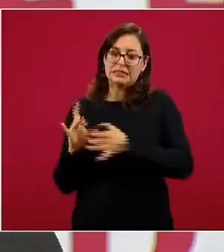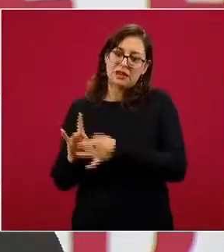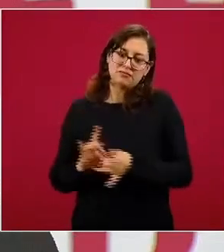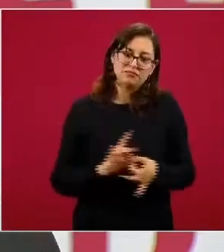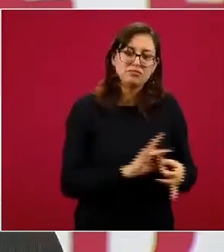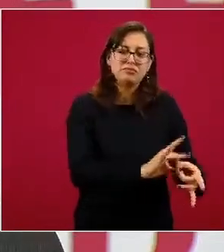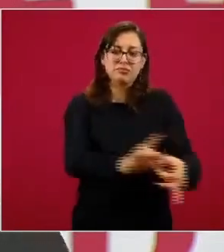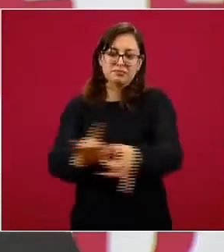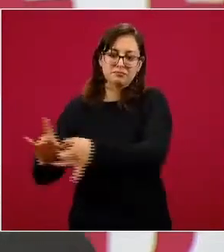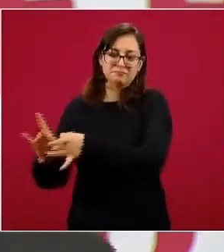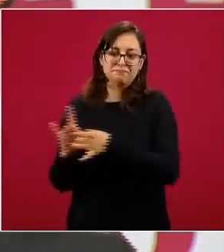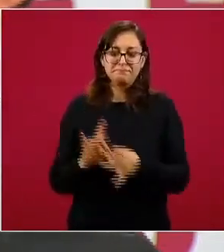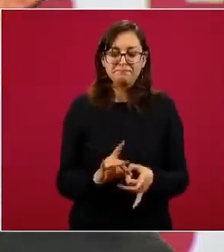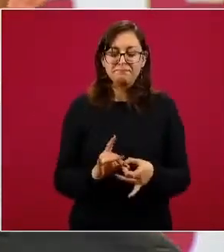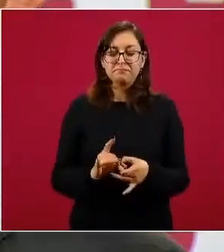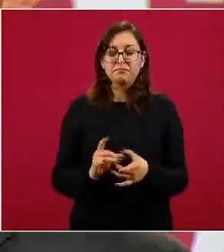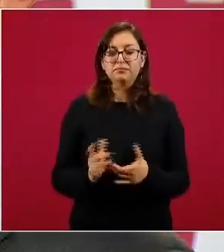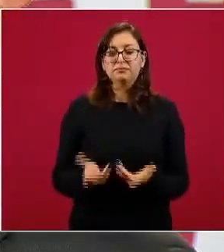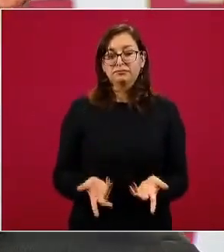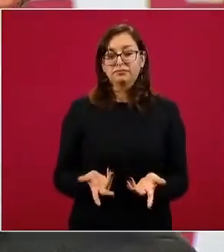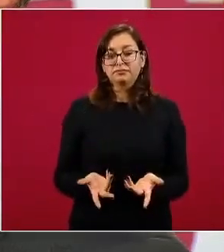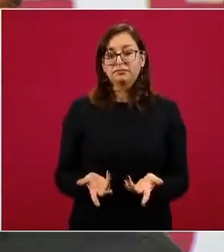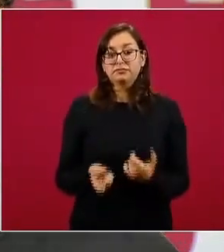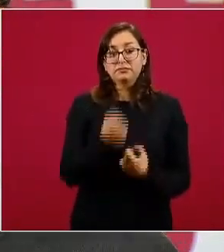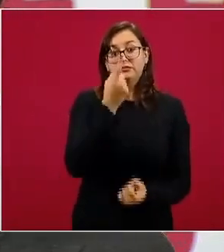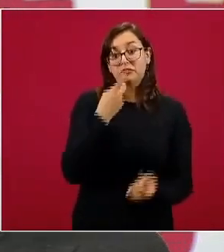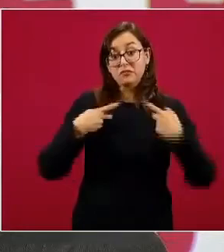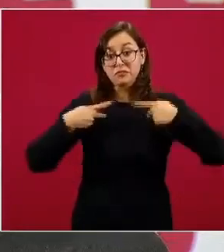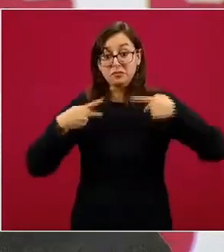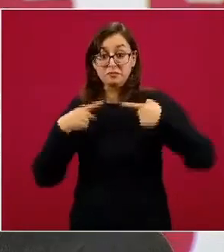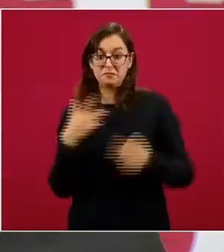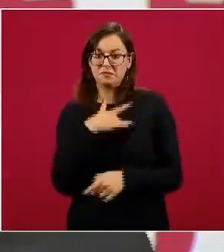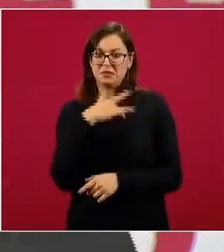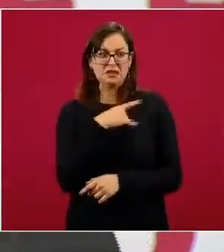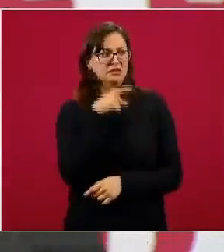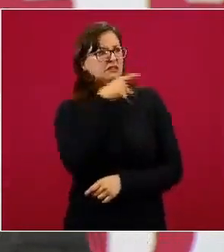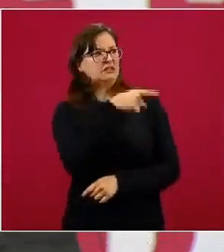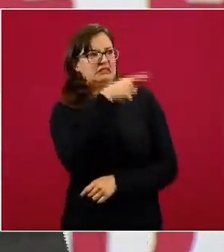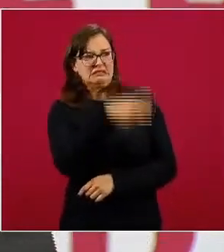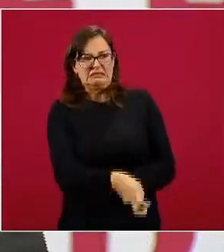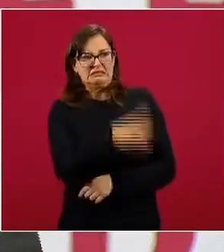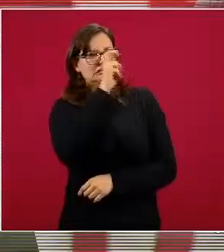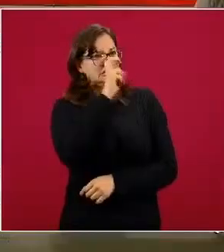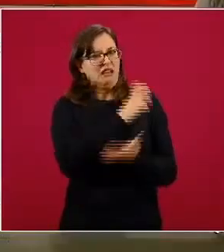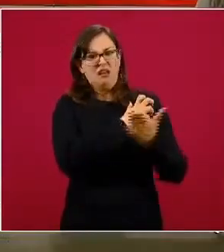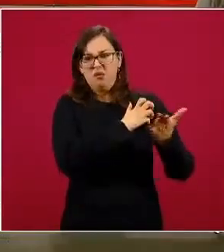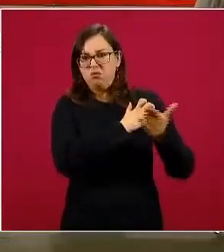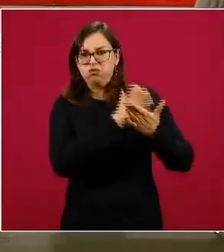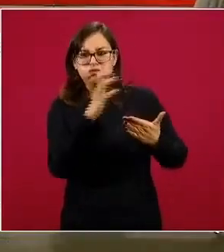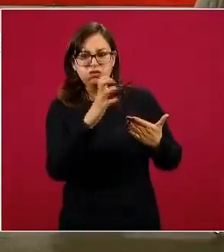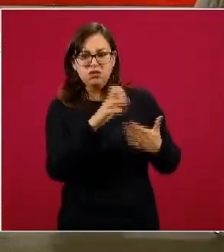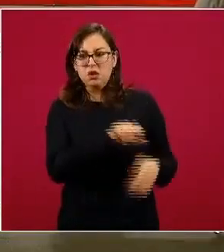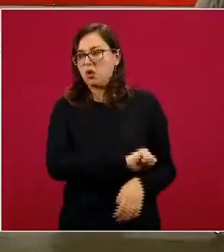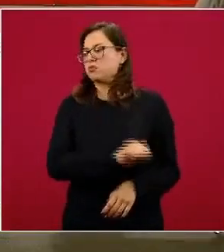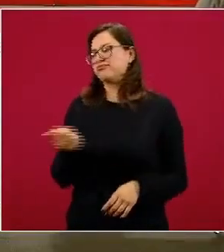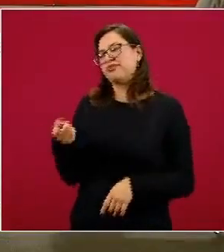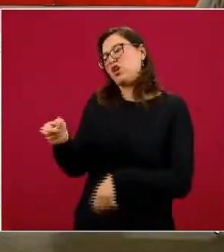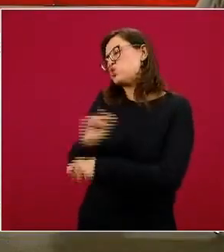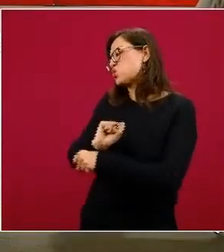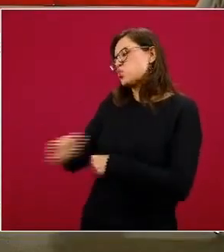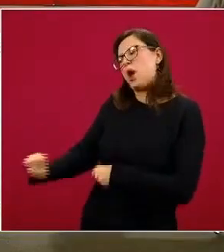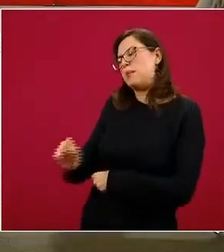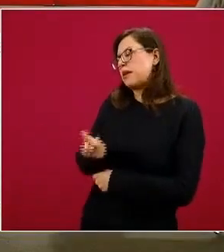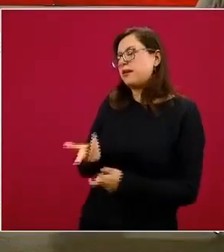pequeños matices, si alguien considera que es demasiado severa la restricción o que el otro considera que es demasiado laxa, se puede